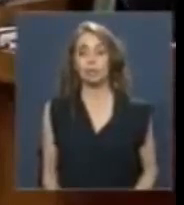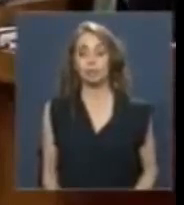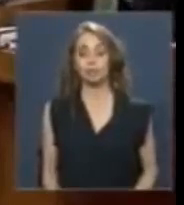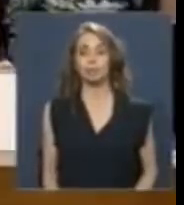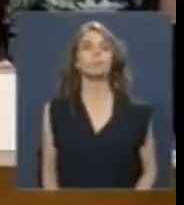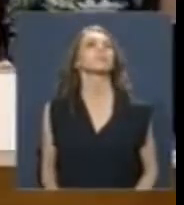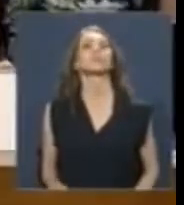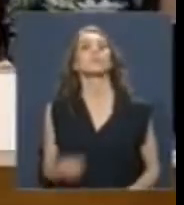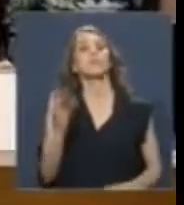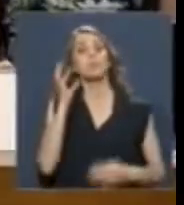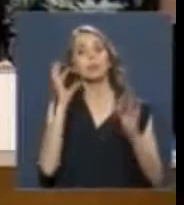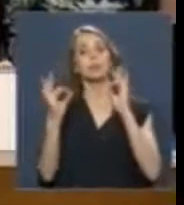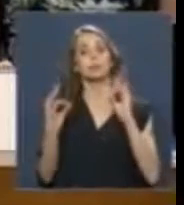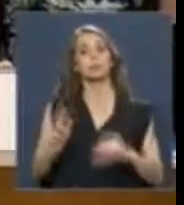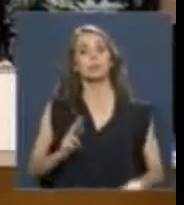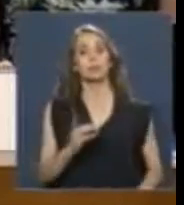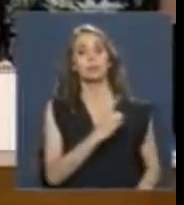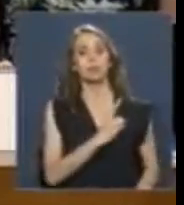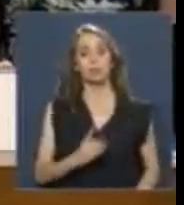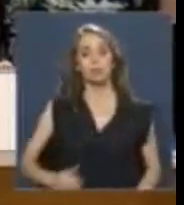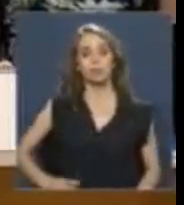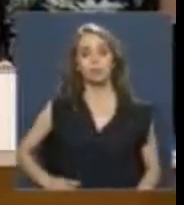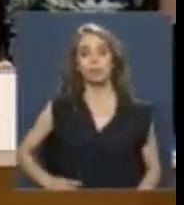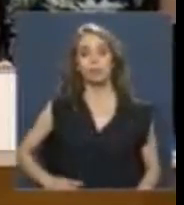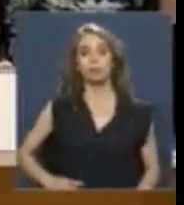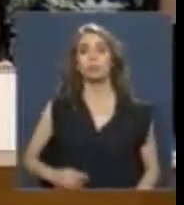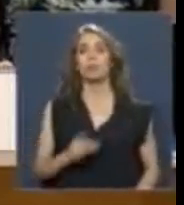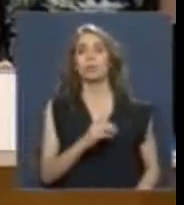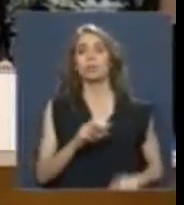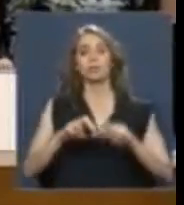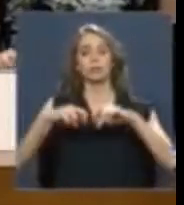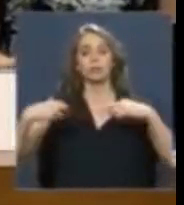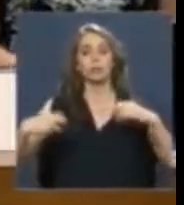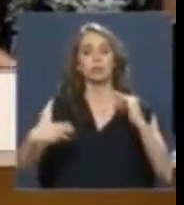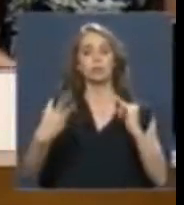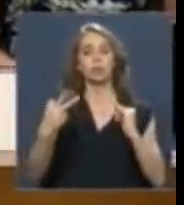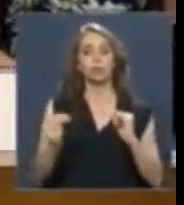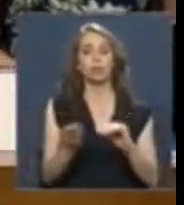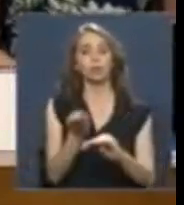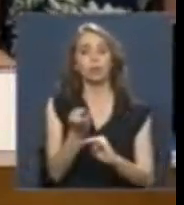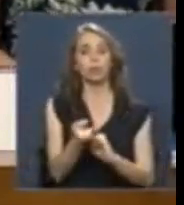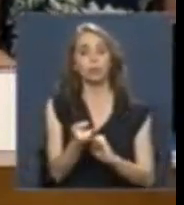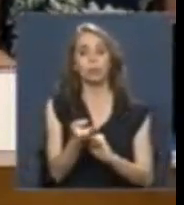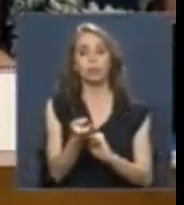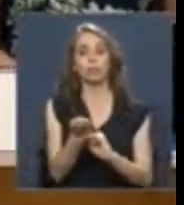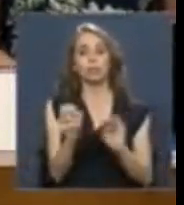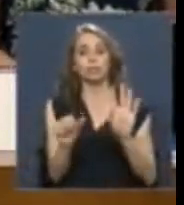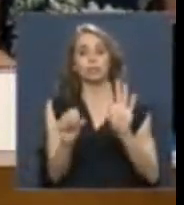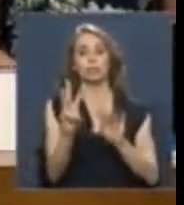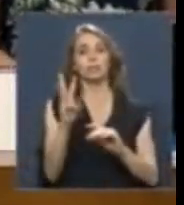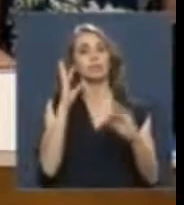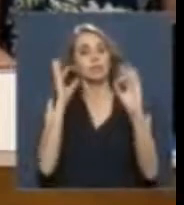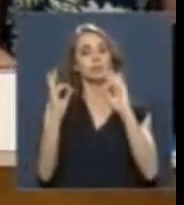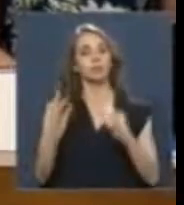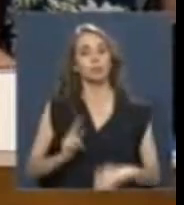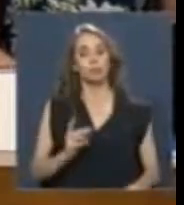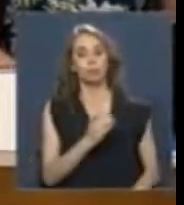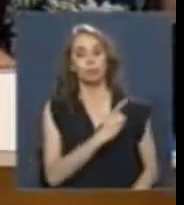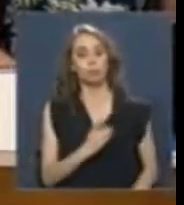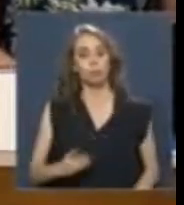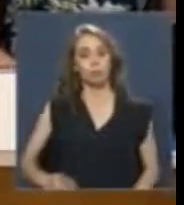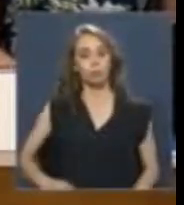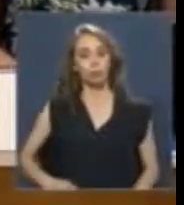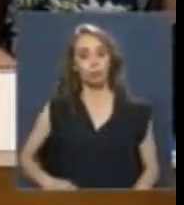Señoras y señores diputados, si le parece a la sala, se accedería a la petición formulada por 63 señoras y señores